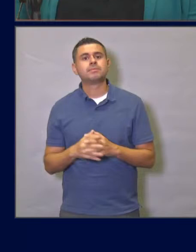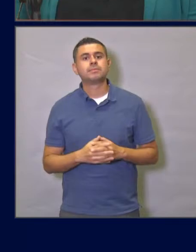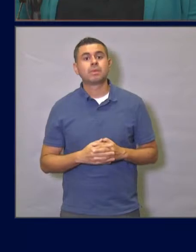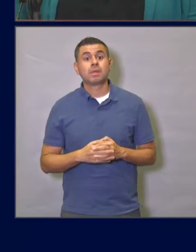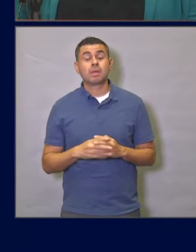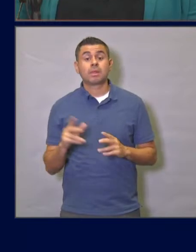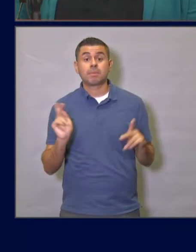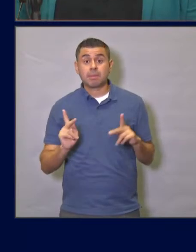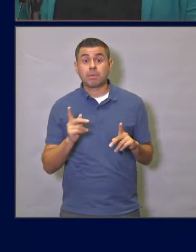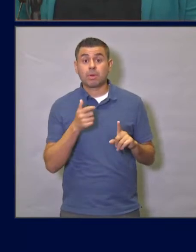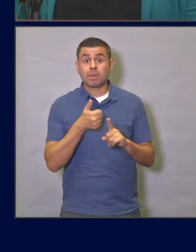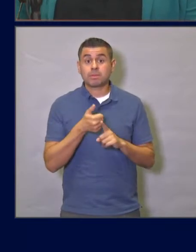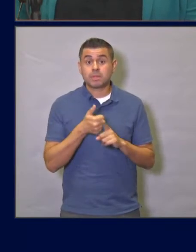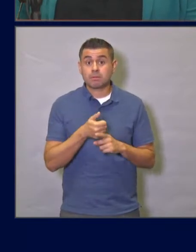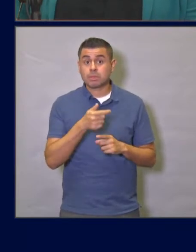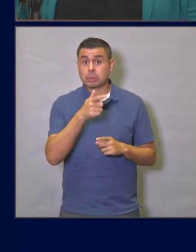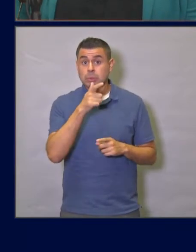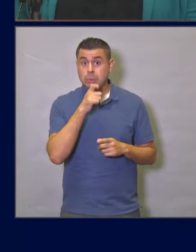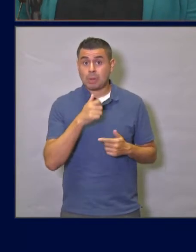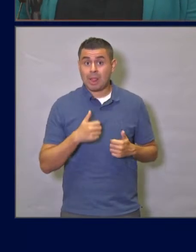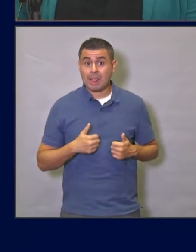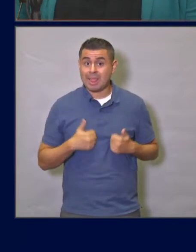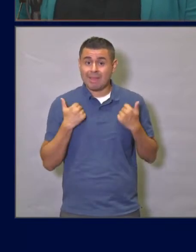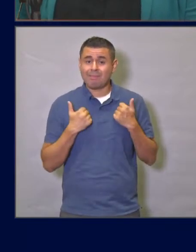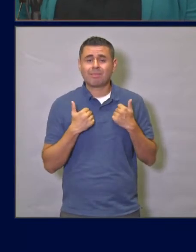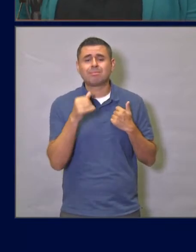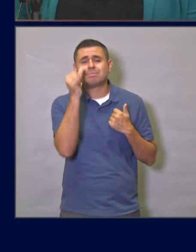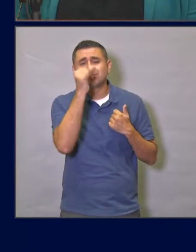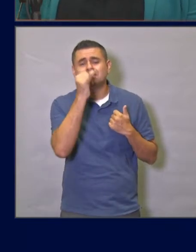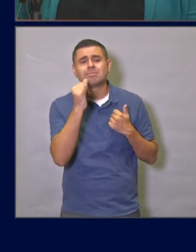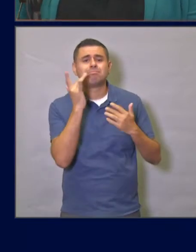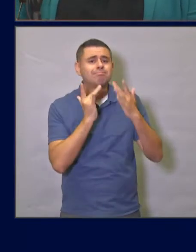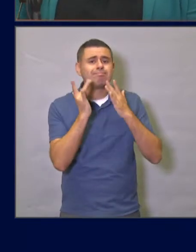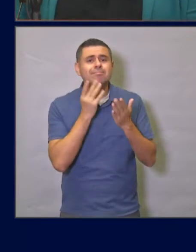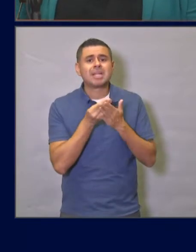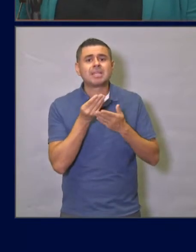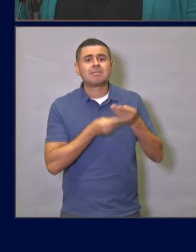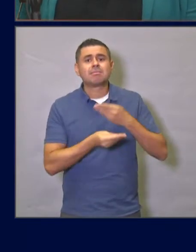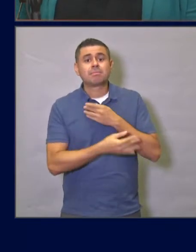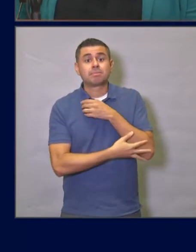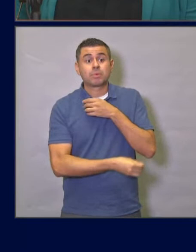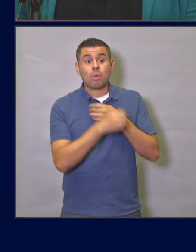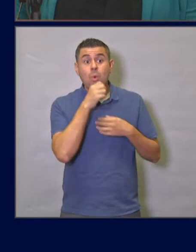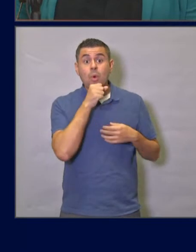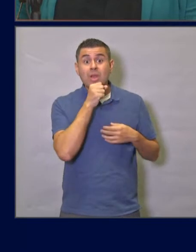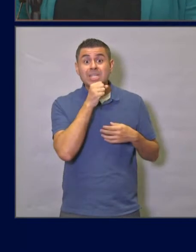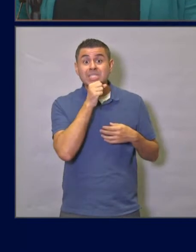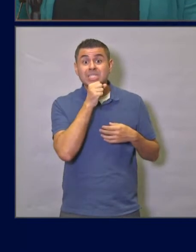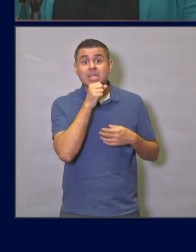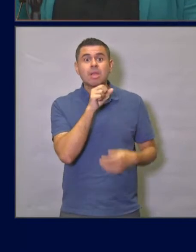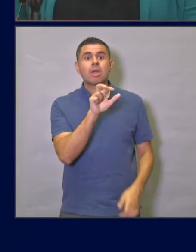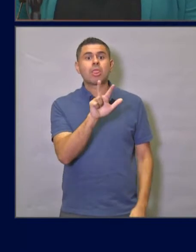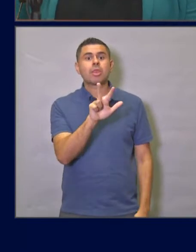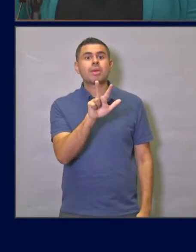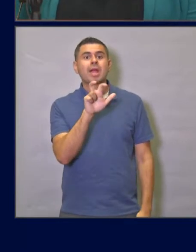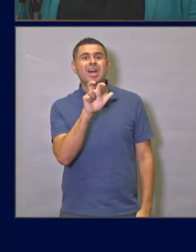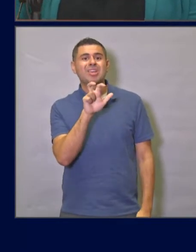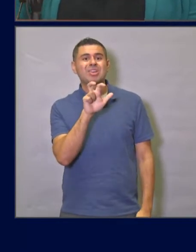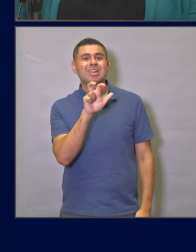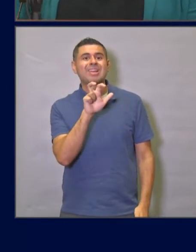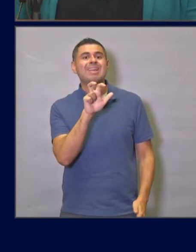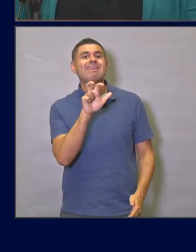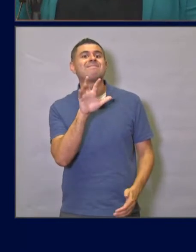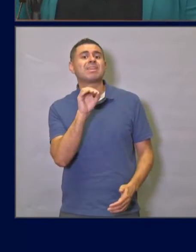personas que viven en las áreas con mayor pobreza, la línea anaranjada, fueron 350 por cada